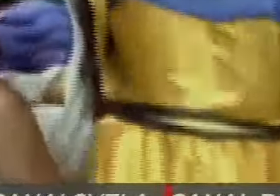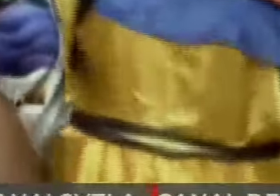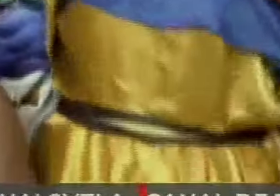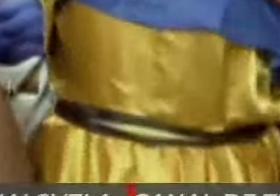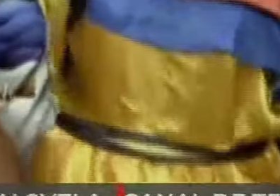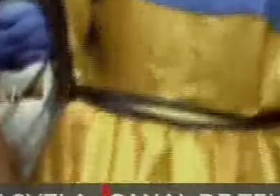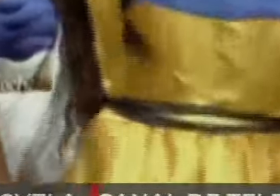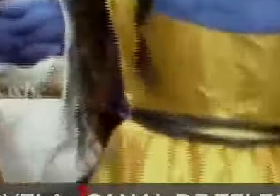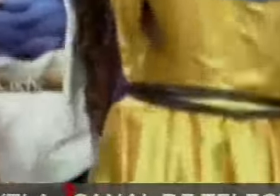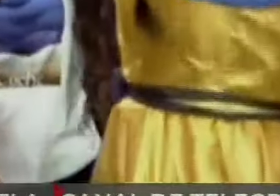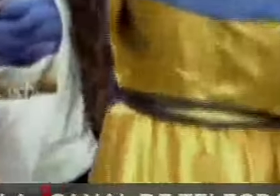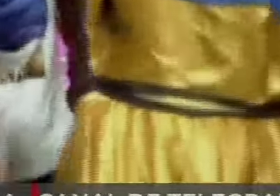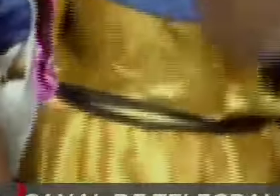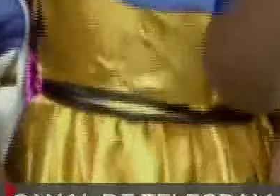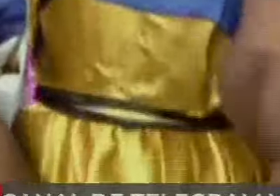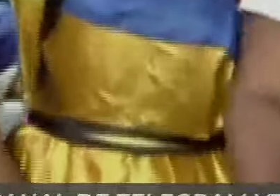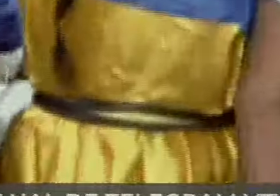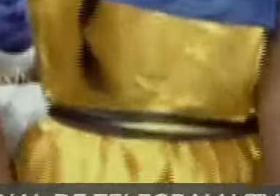Cuidado con el tiburón.